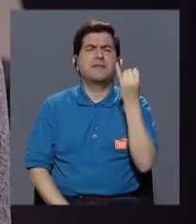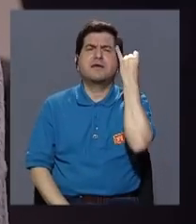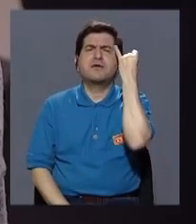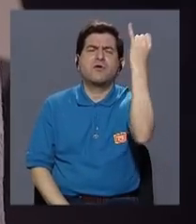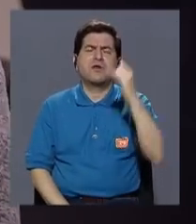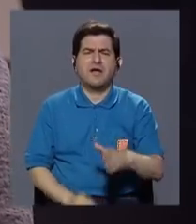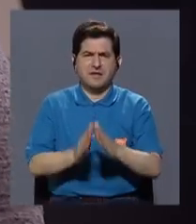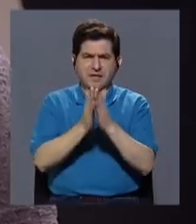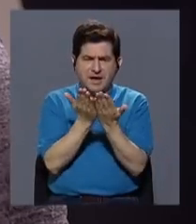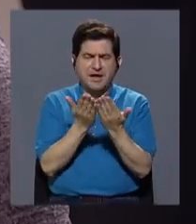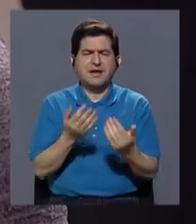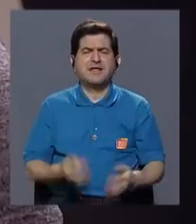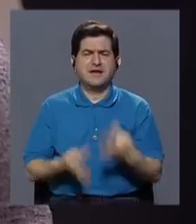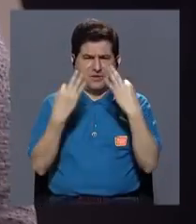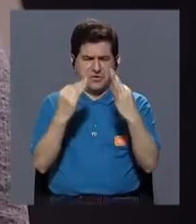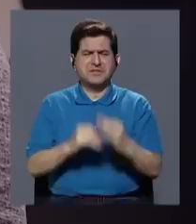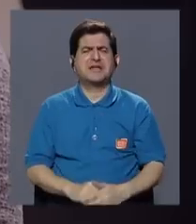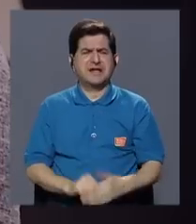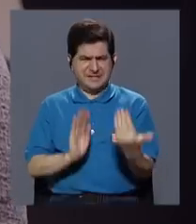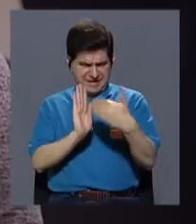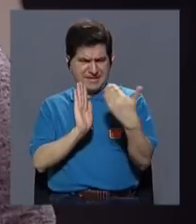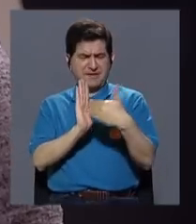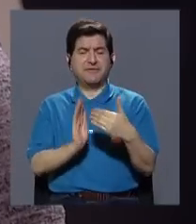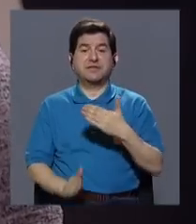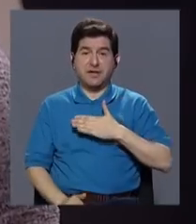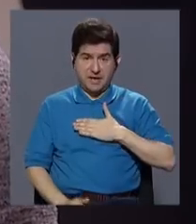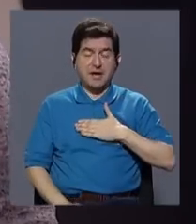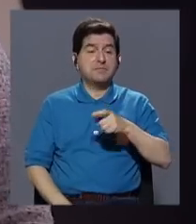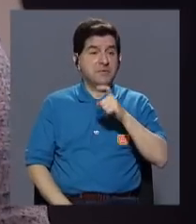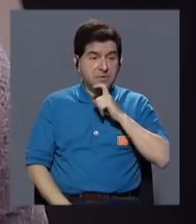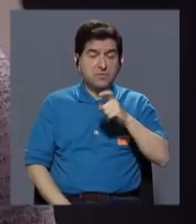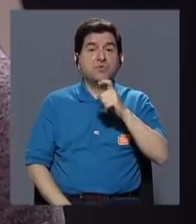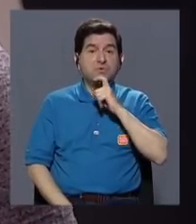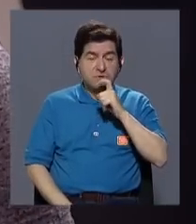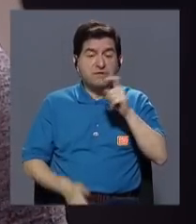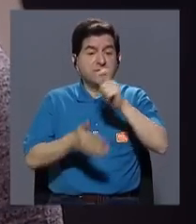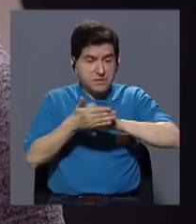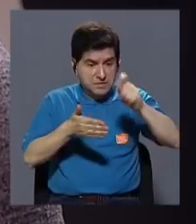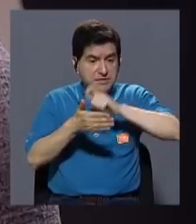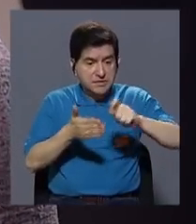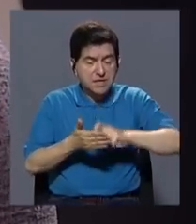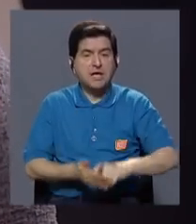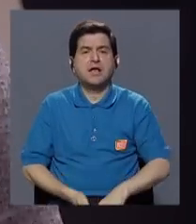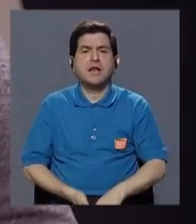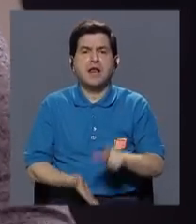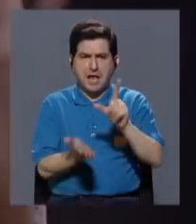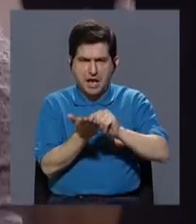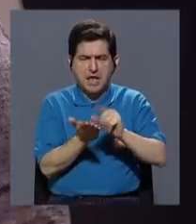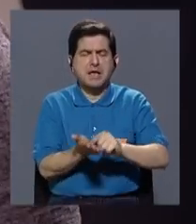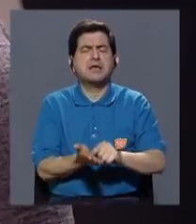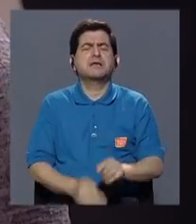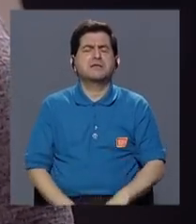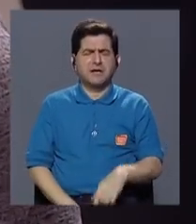la idea es que libro atragante un poco porque a mí me atragantó muchísimo escribirlo me atragantó muchísimo editarlo ya quisiera yo que fuera mentira